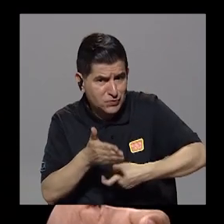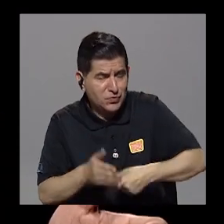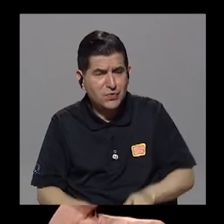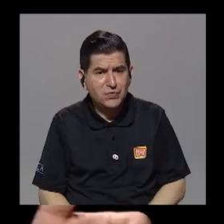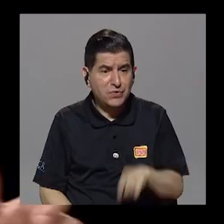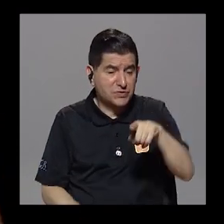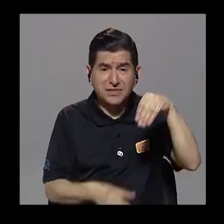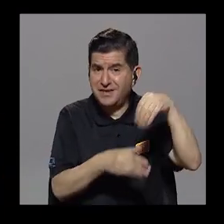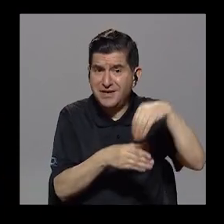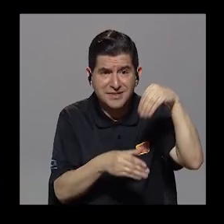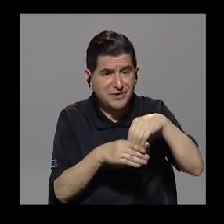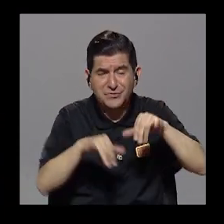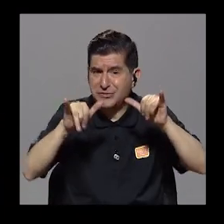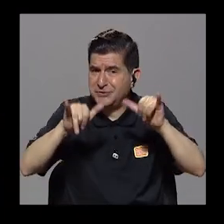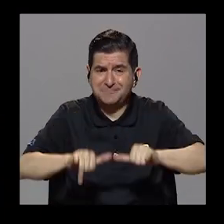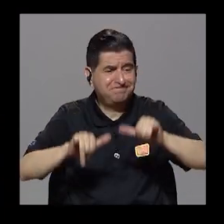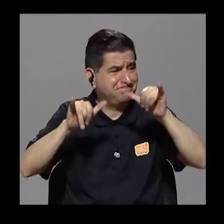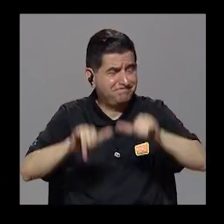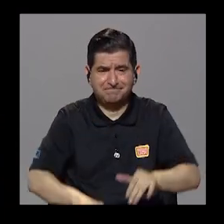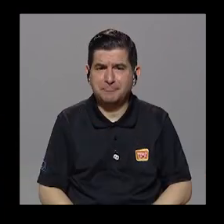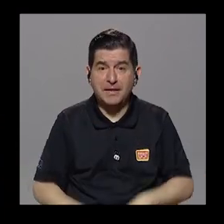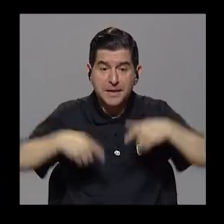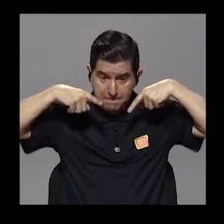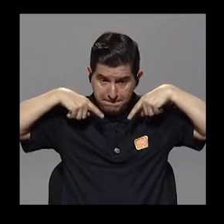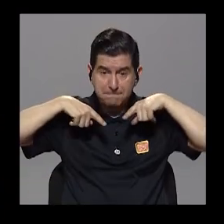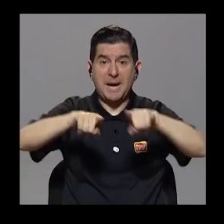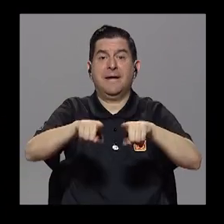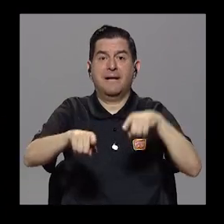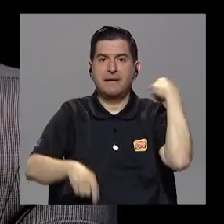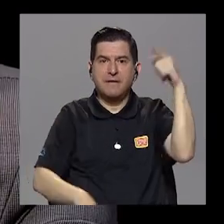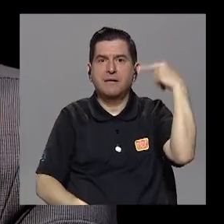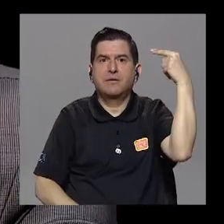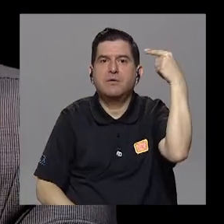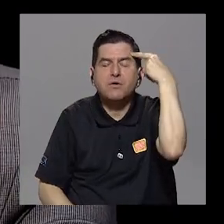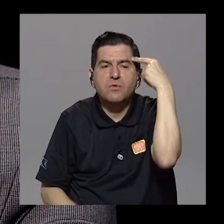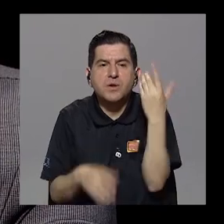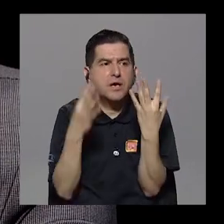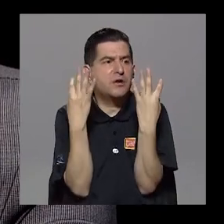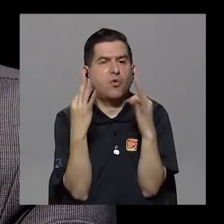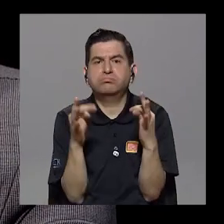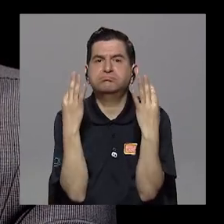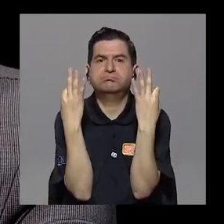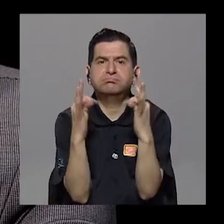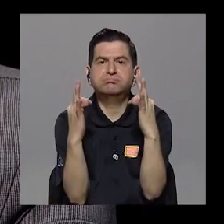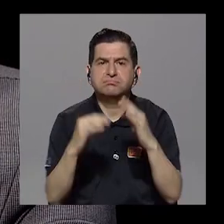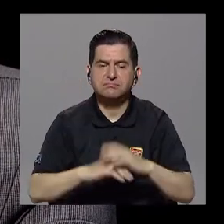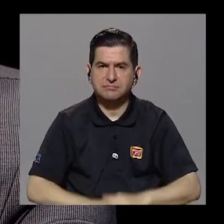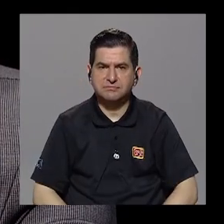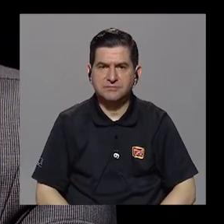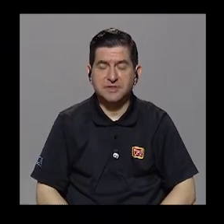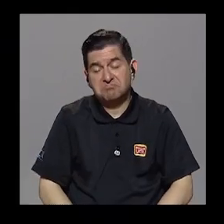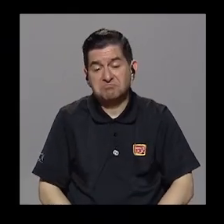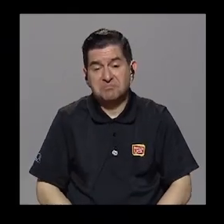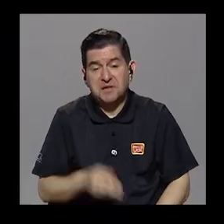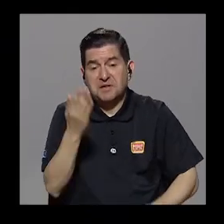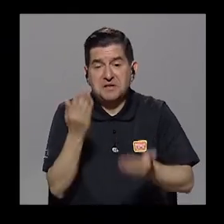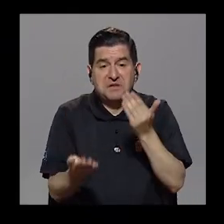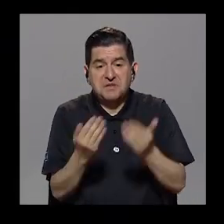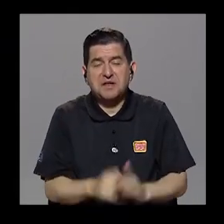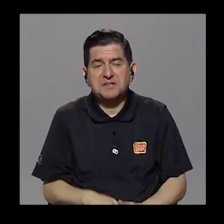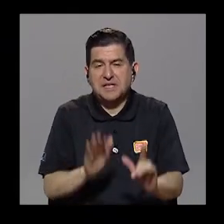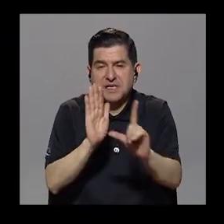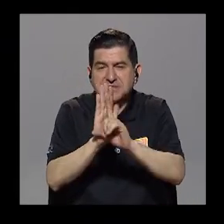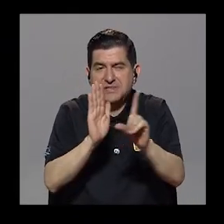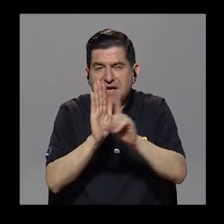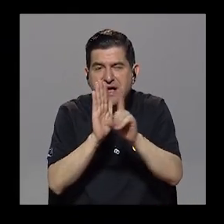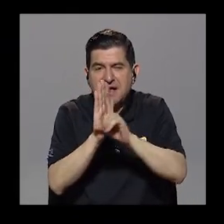ese fondo no es sostenible. Y así paralelamente a eso, el Estado ha tratado de guiñar el ojo en torno a algunas legislaciones,